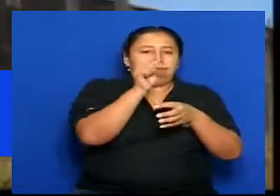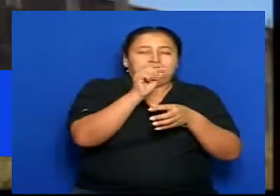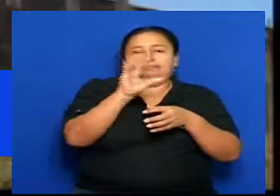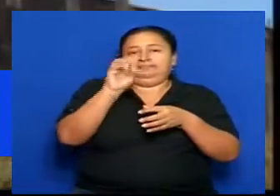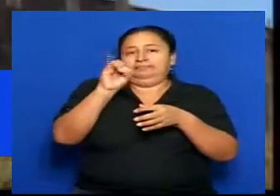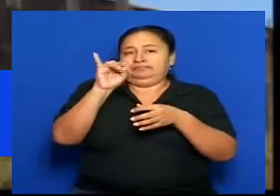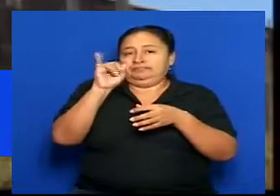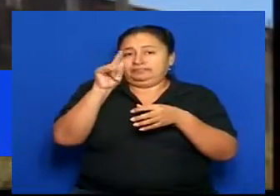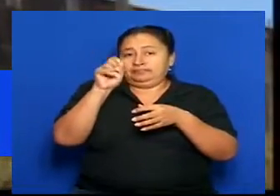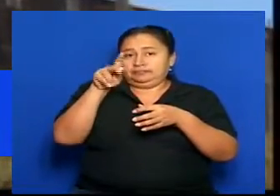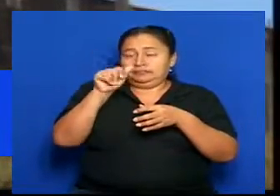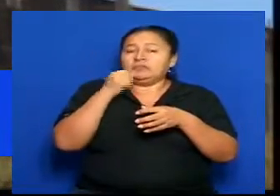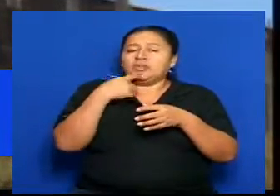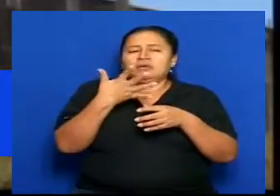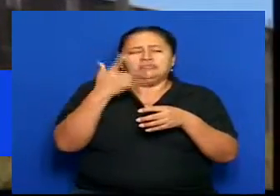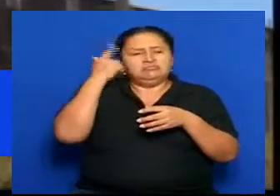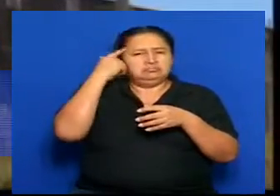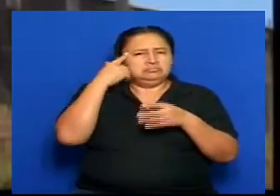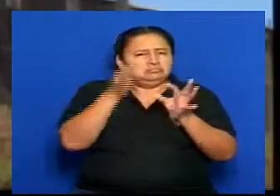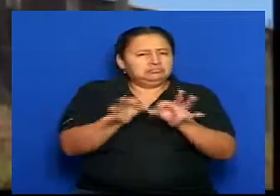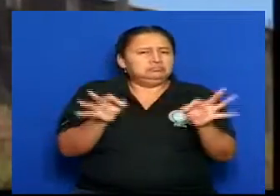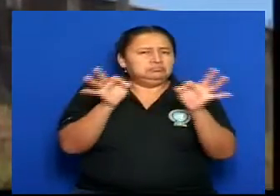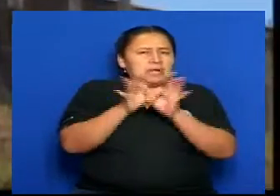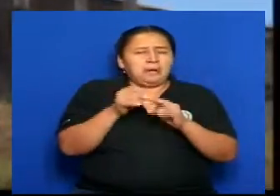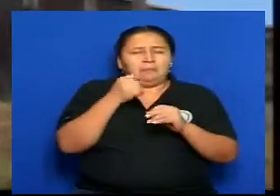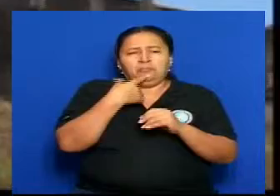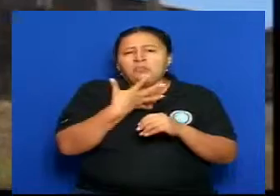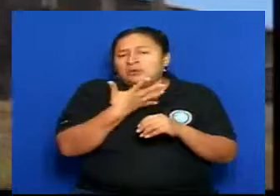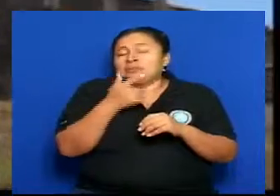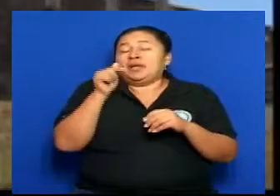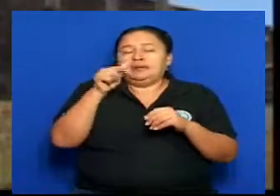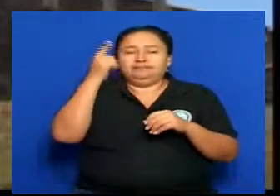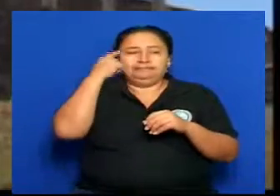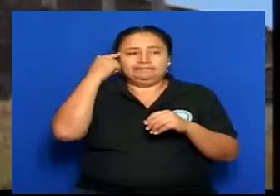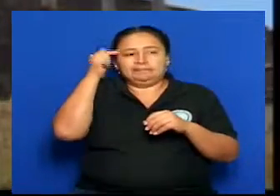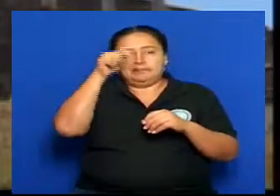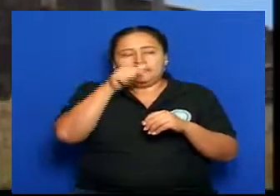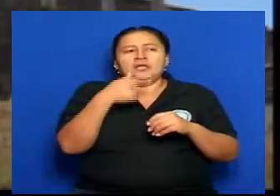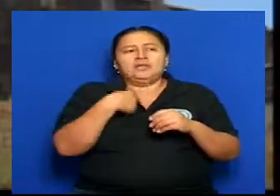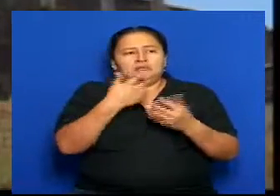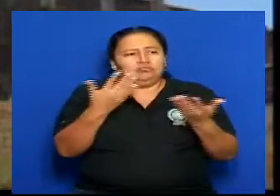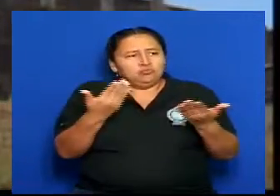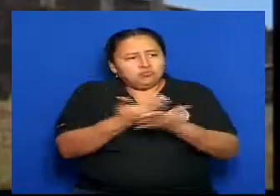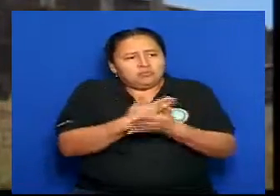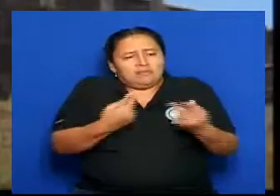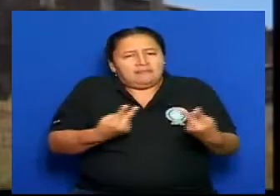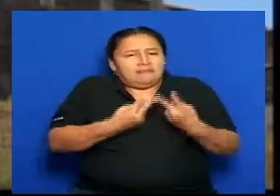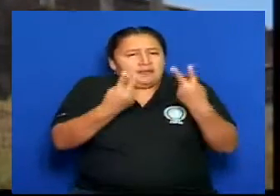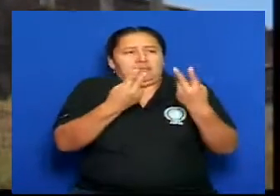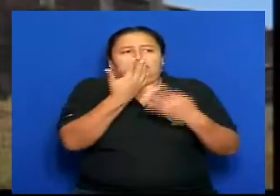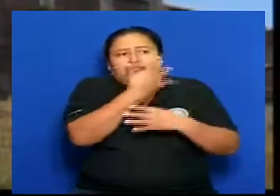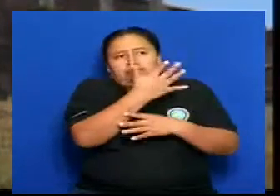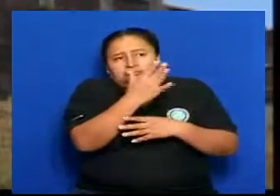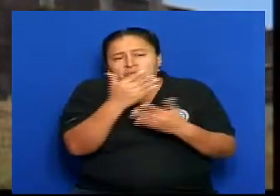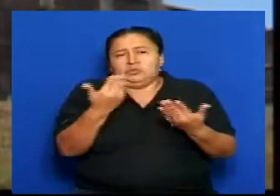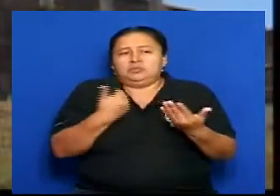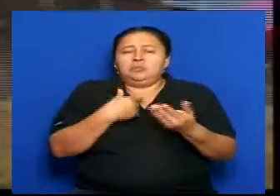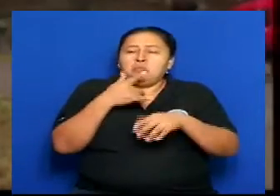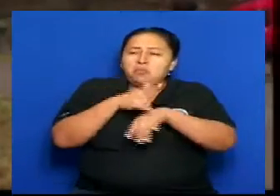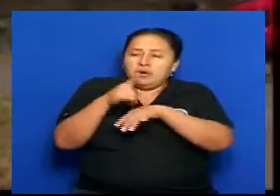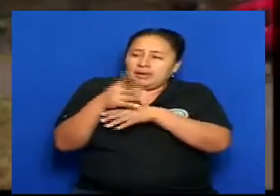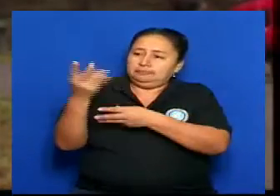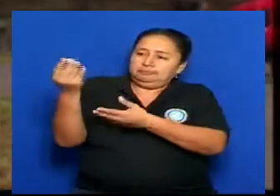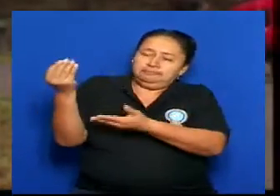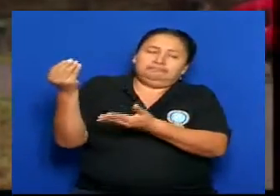importante porque revitalizar el coyote para hacer las mejoras que se puedan hacer conseguir los recursos